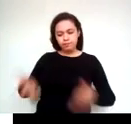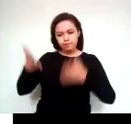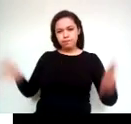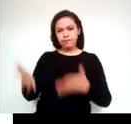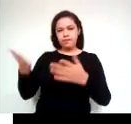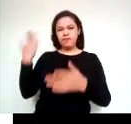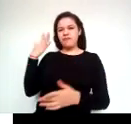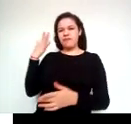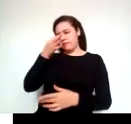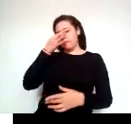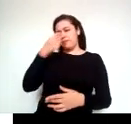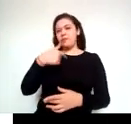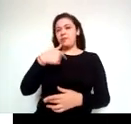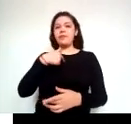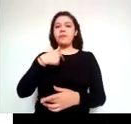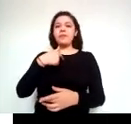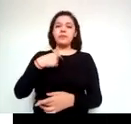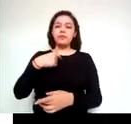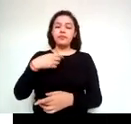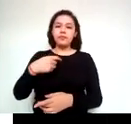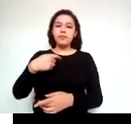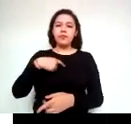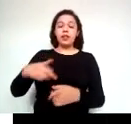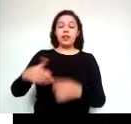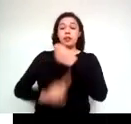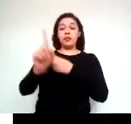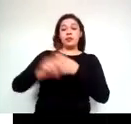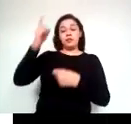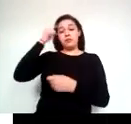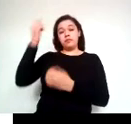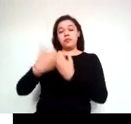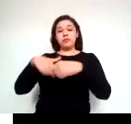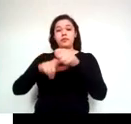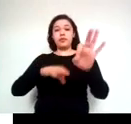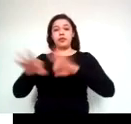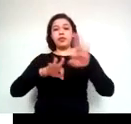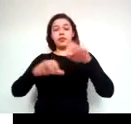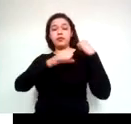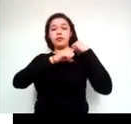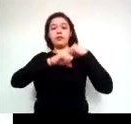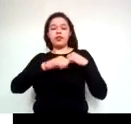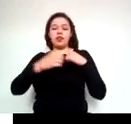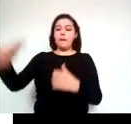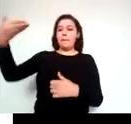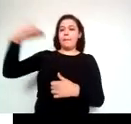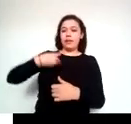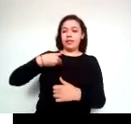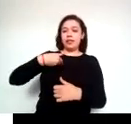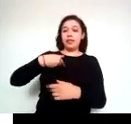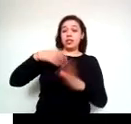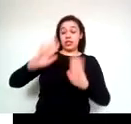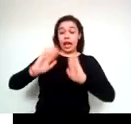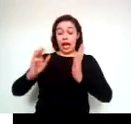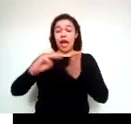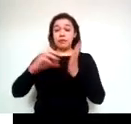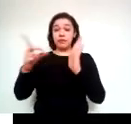esta normatividad ve todos los factores de riesgo psicosocial en el trabajo, se encarga o nos pide, y es una metodología la que nos